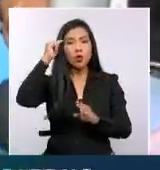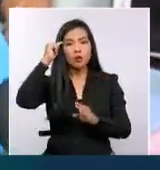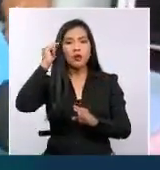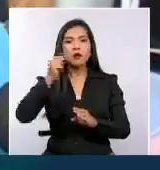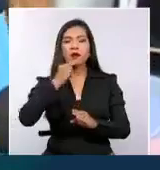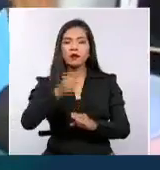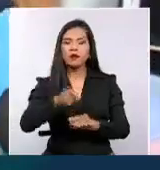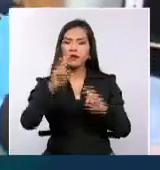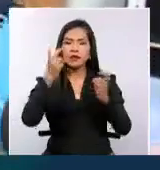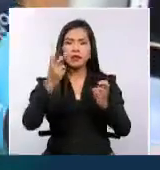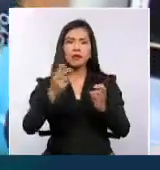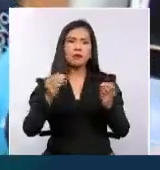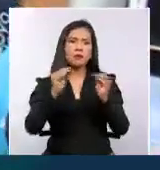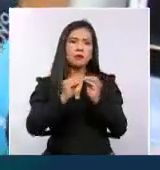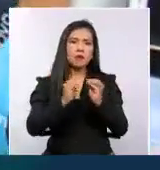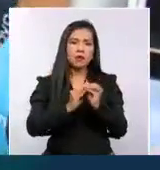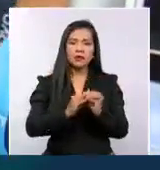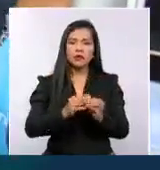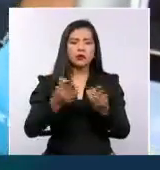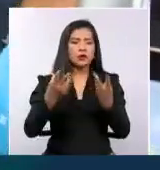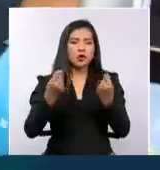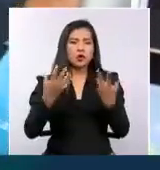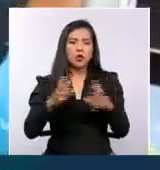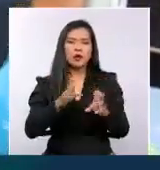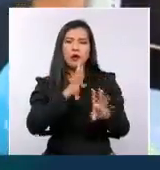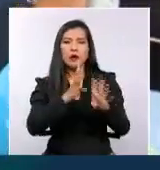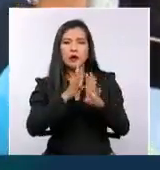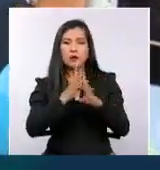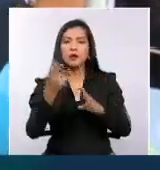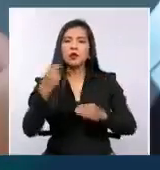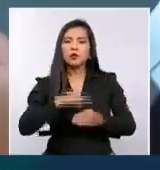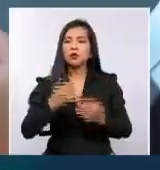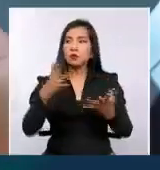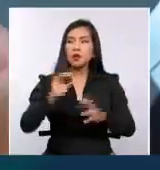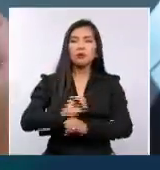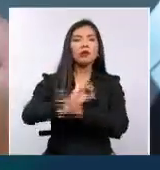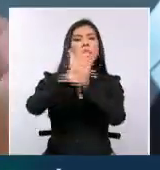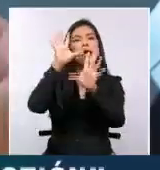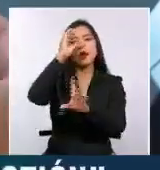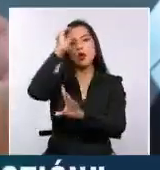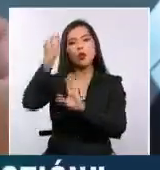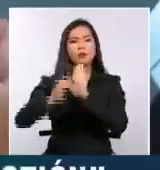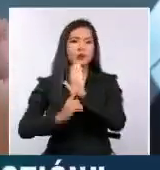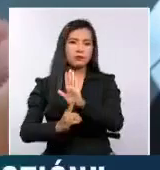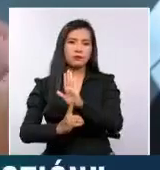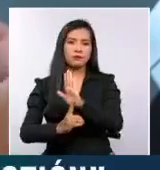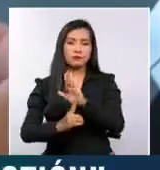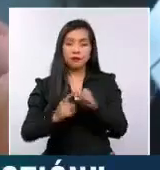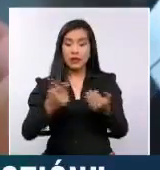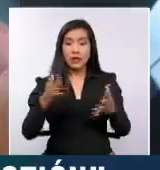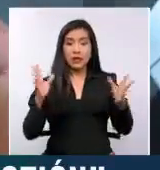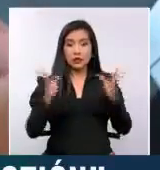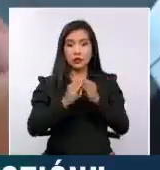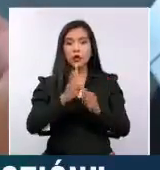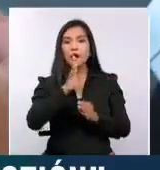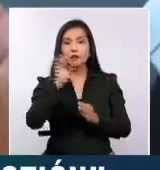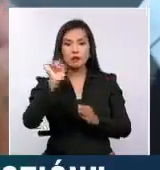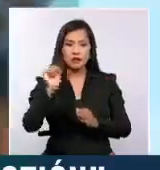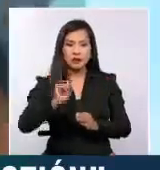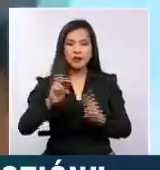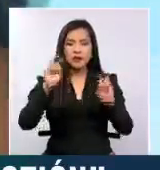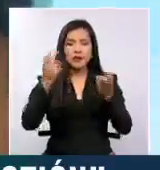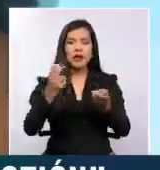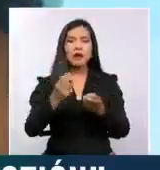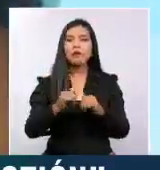tema y nosotros también, porque ya nuestra posición ha sido manifestada de forma clara. Si bien en esta reunión no se abordó el incremento salarial, sí se tocaron